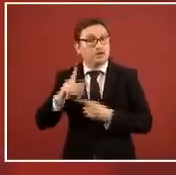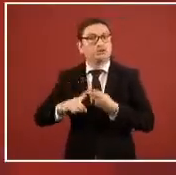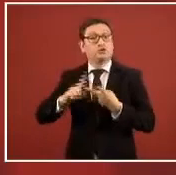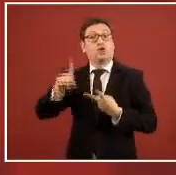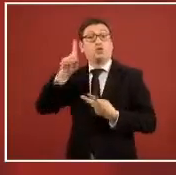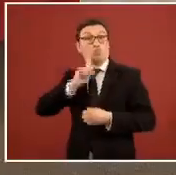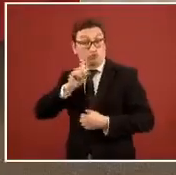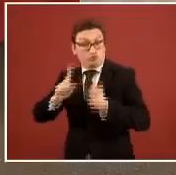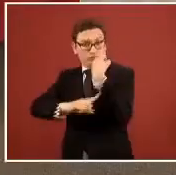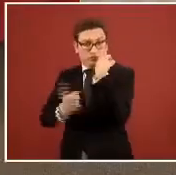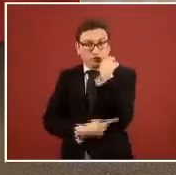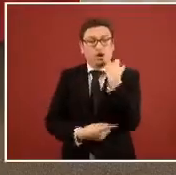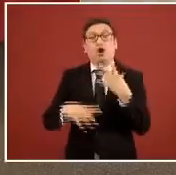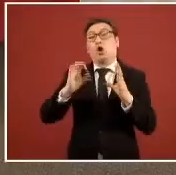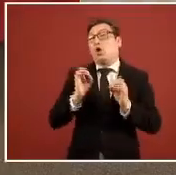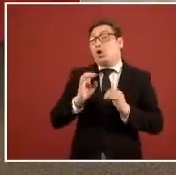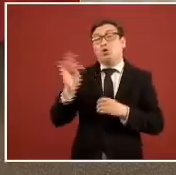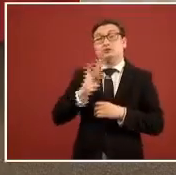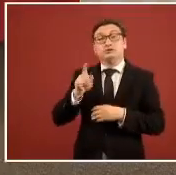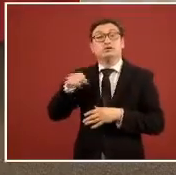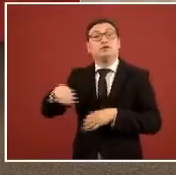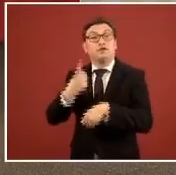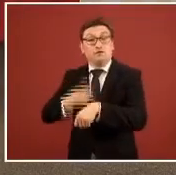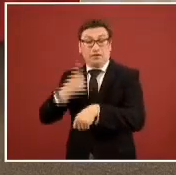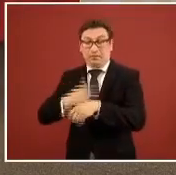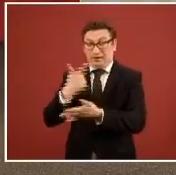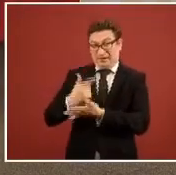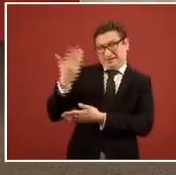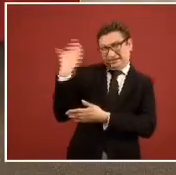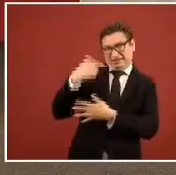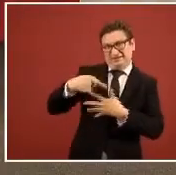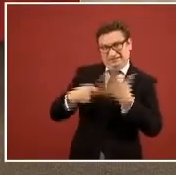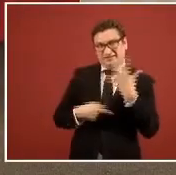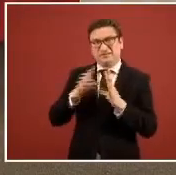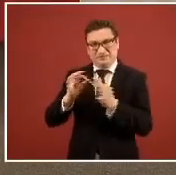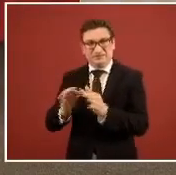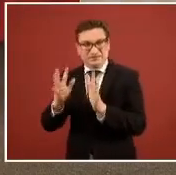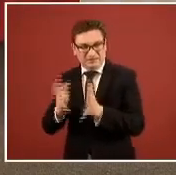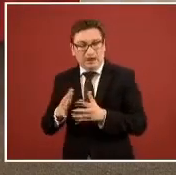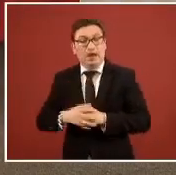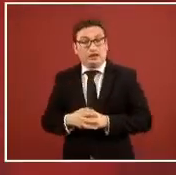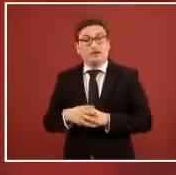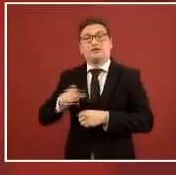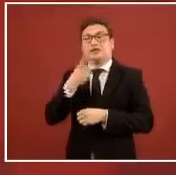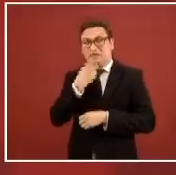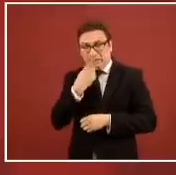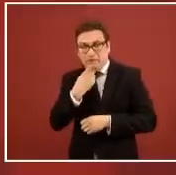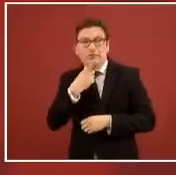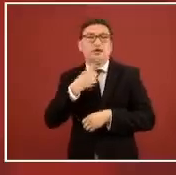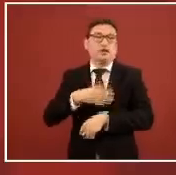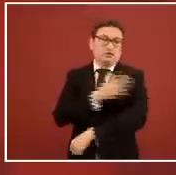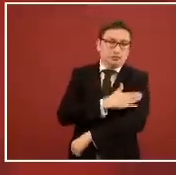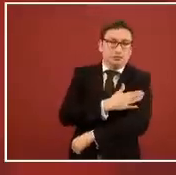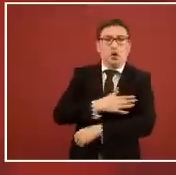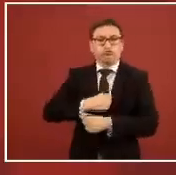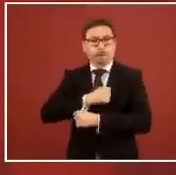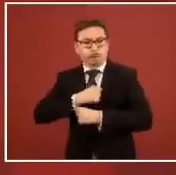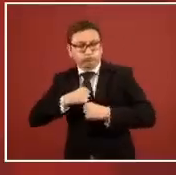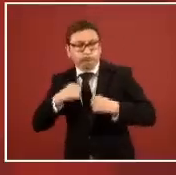mujer embarazada o que tuviera alguna de las enfermedades crónicas que hemos mencionado, diabetes, hipertensión,